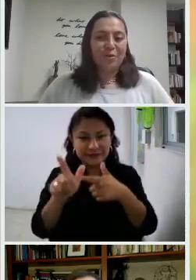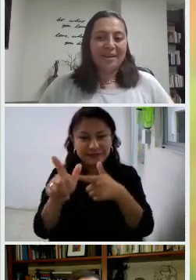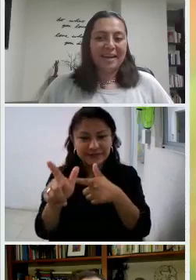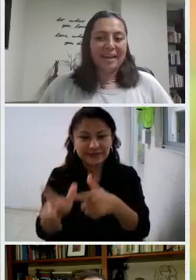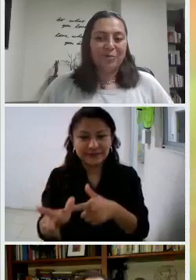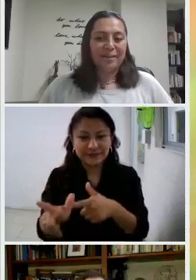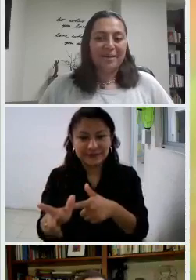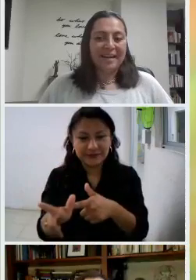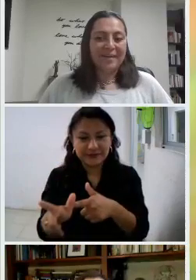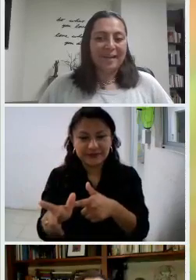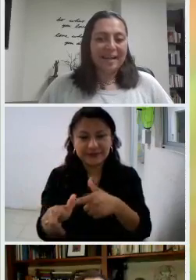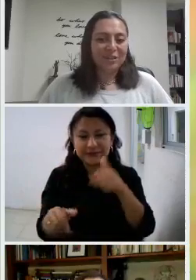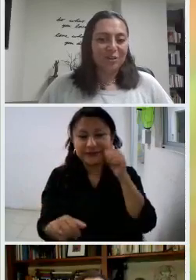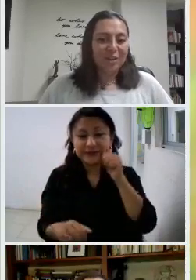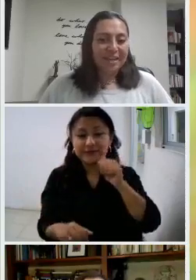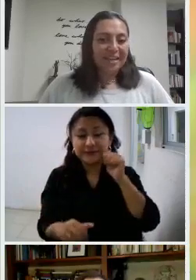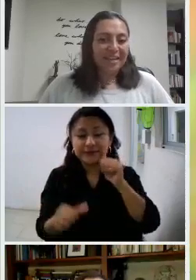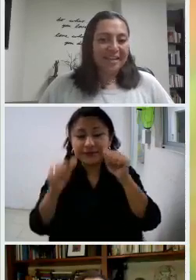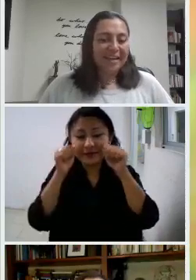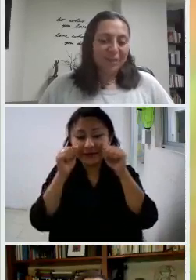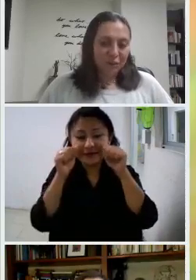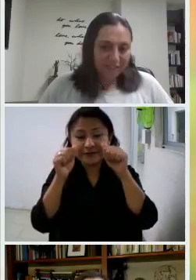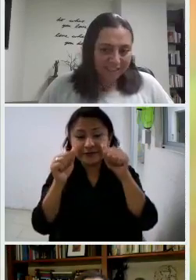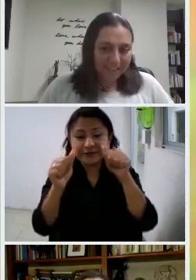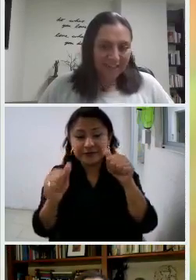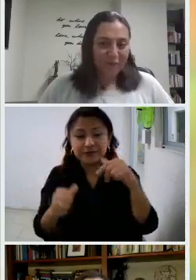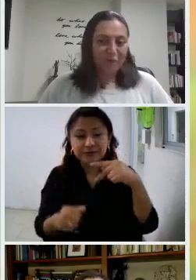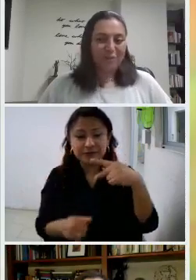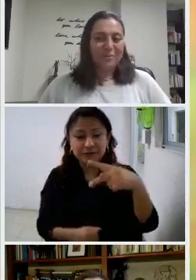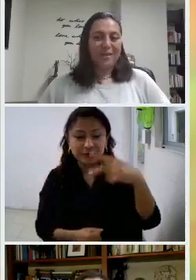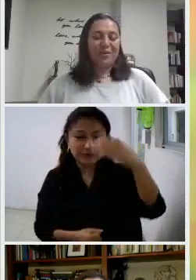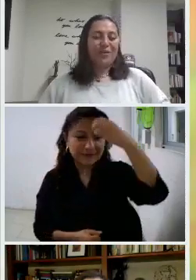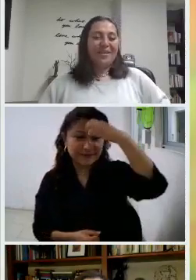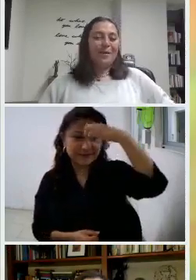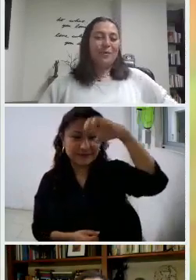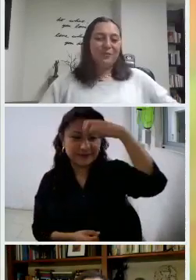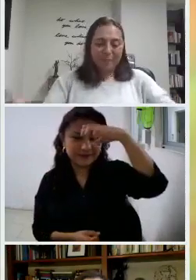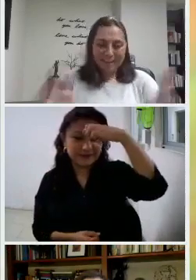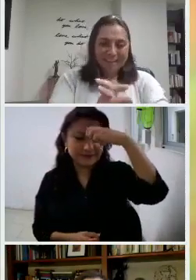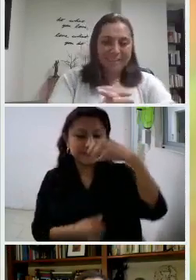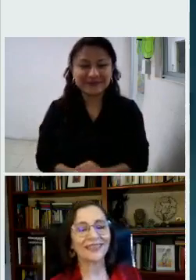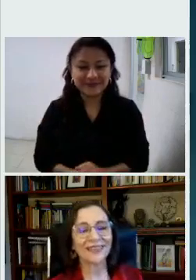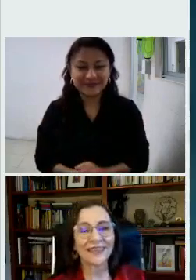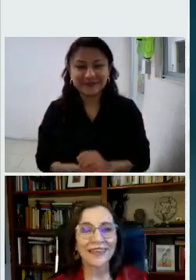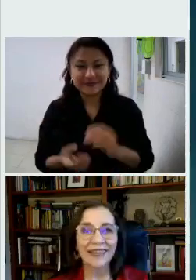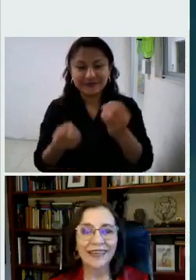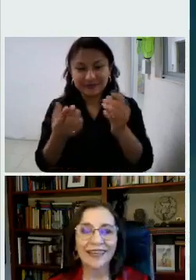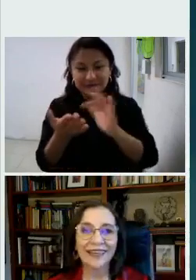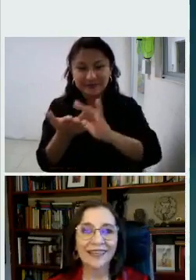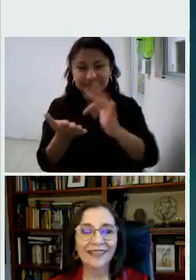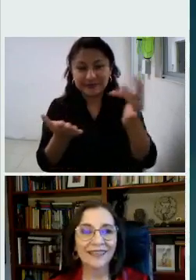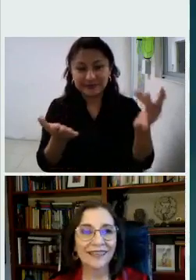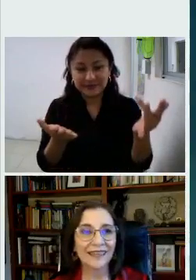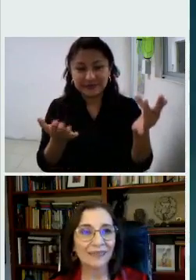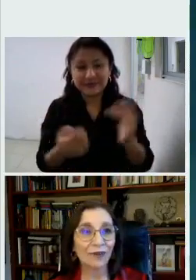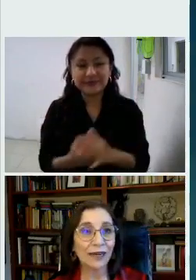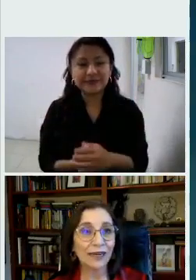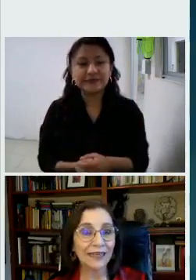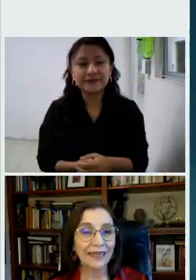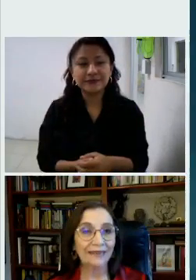con ustedes y aportar un granito de arena a tanto conocimiento que nos hace falta. Entonces, pues empezaré con esto de